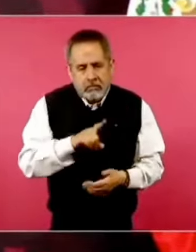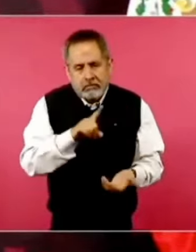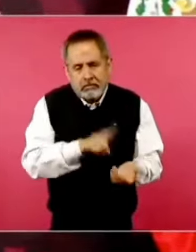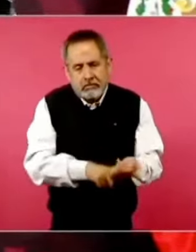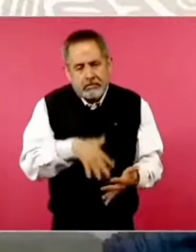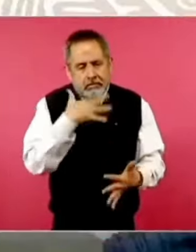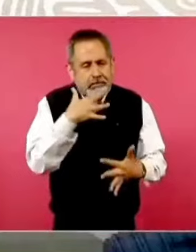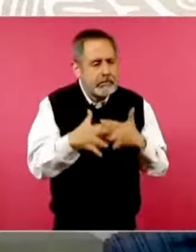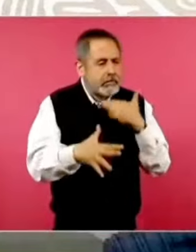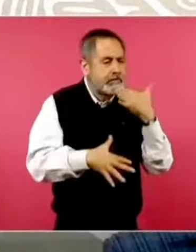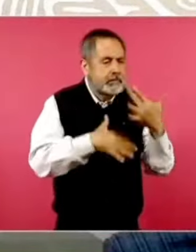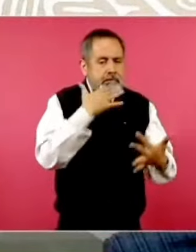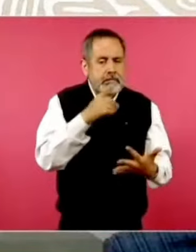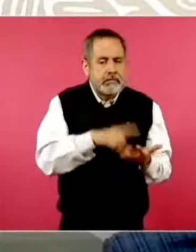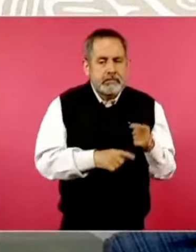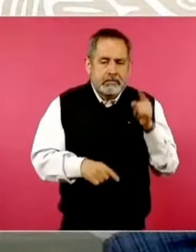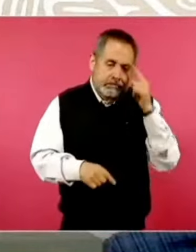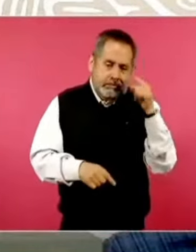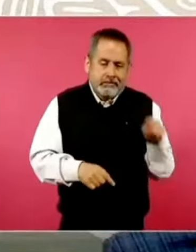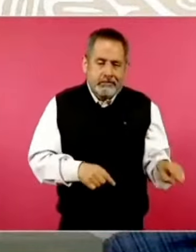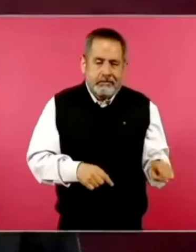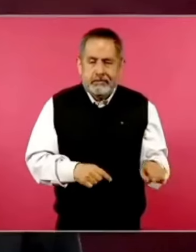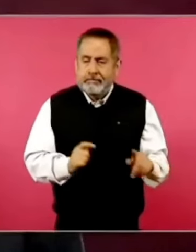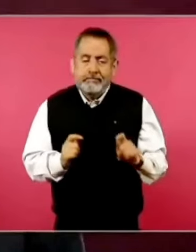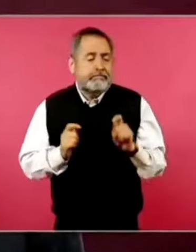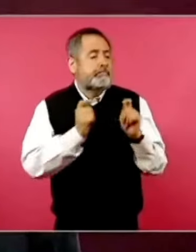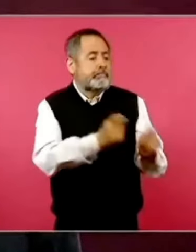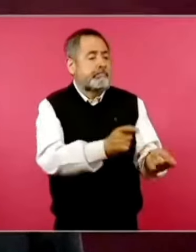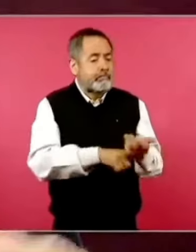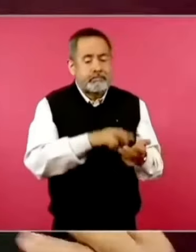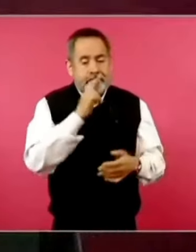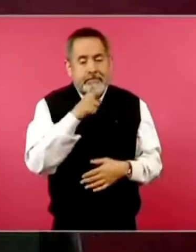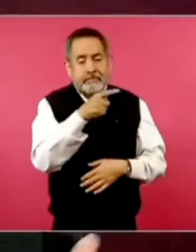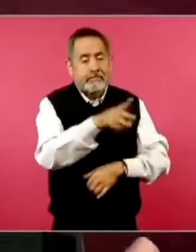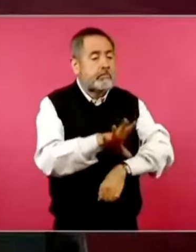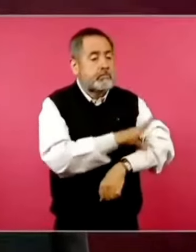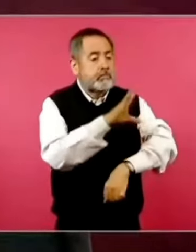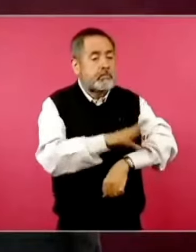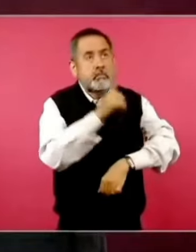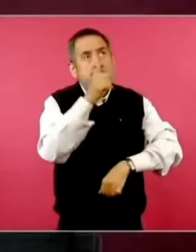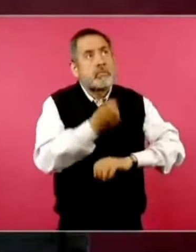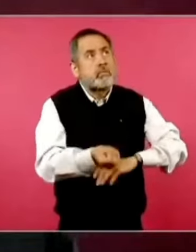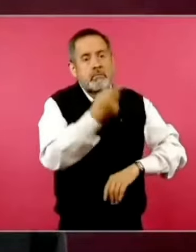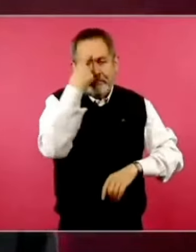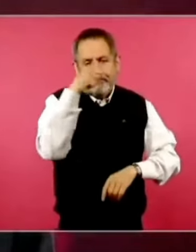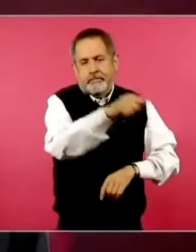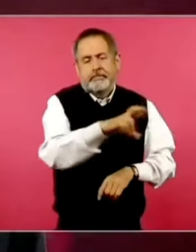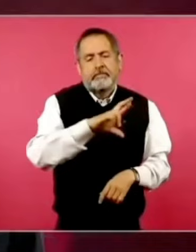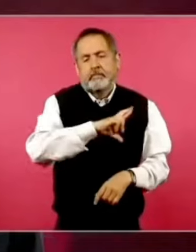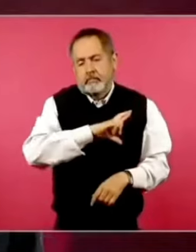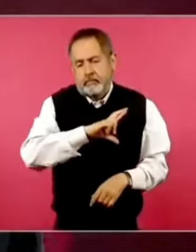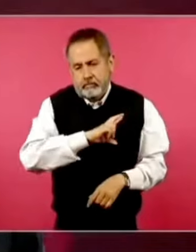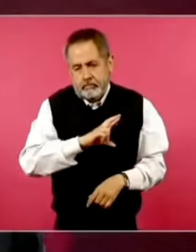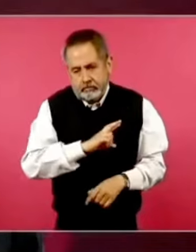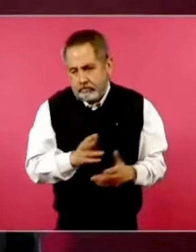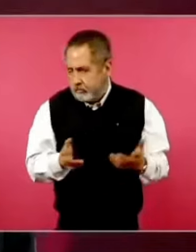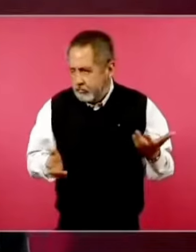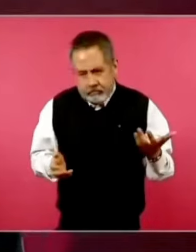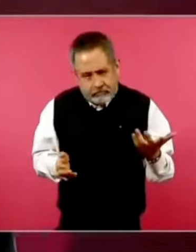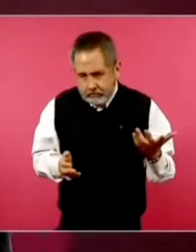hicieron para entregar la supuesta eh eh